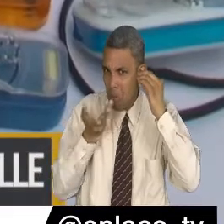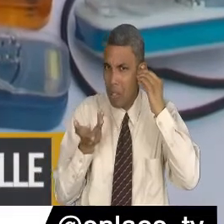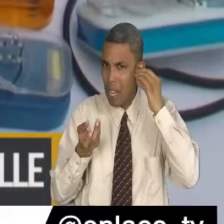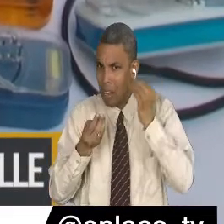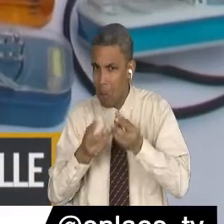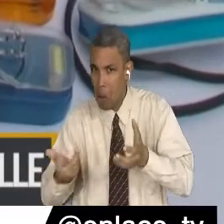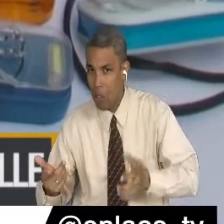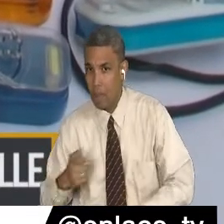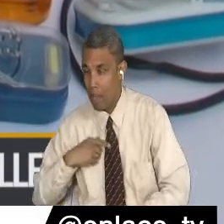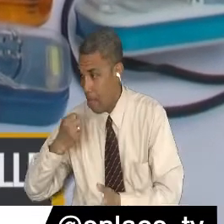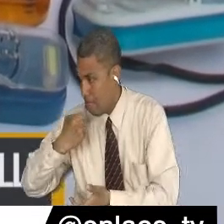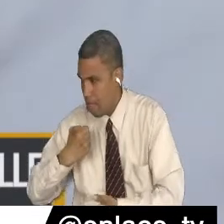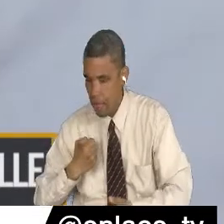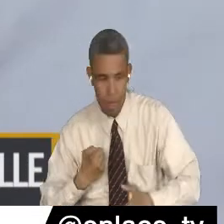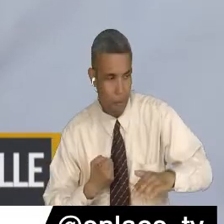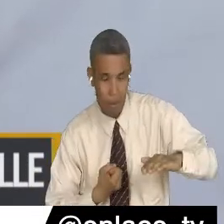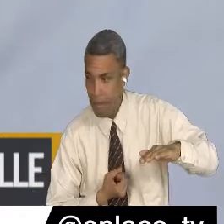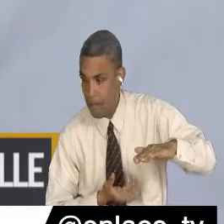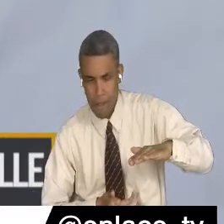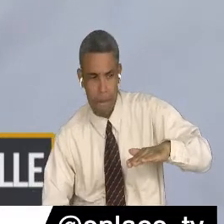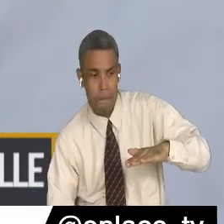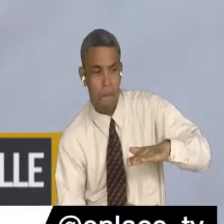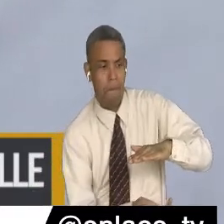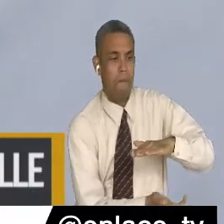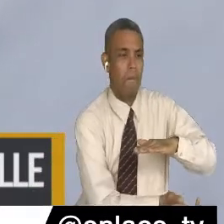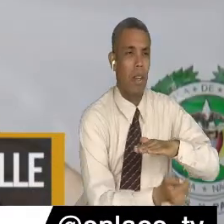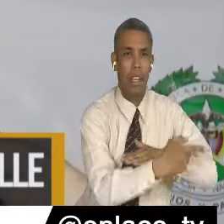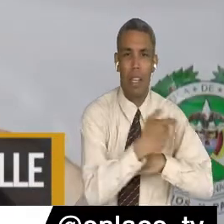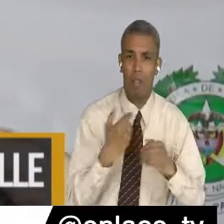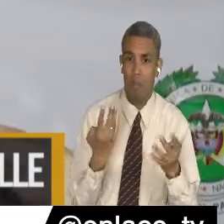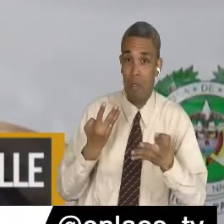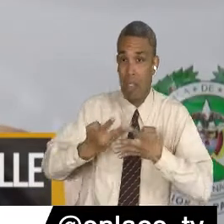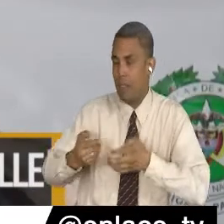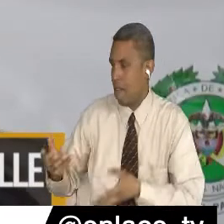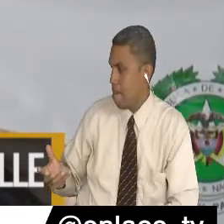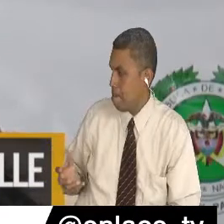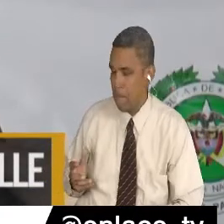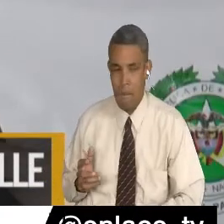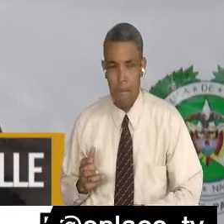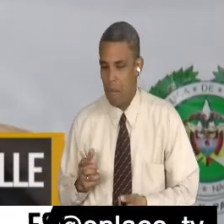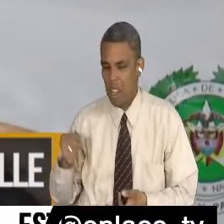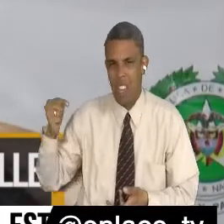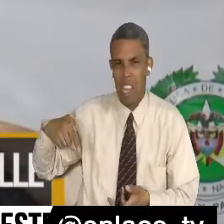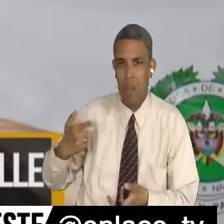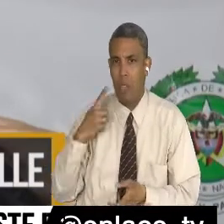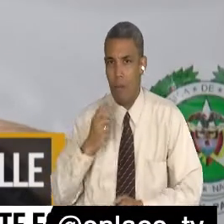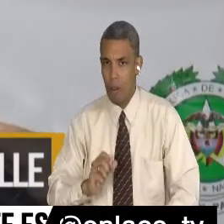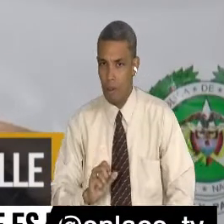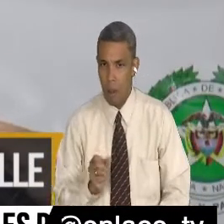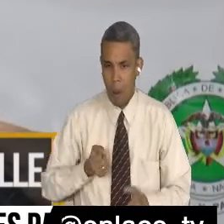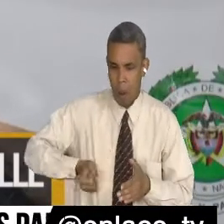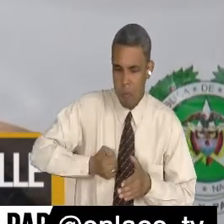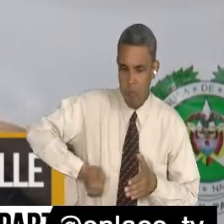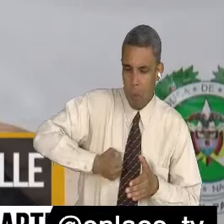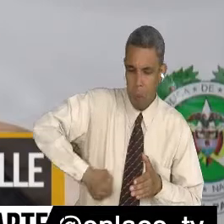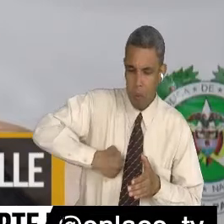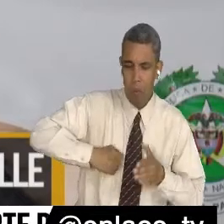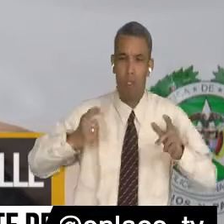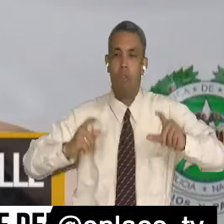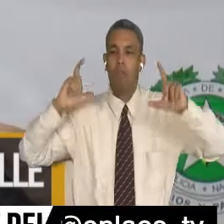las autoridades, cuando los internos recibían las visitas. Los días en los cuales pueden intentar ingresar